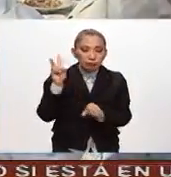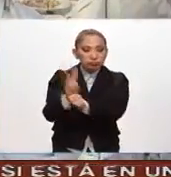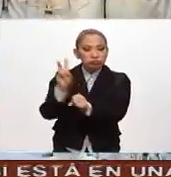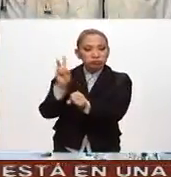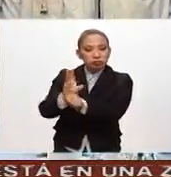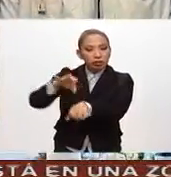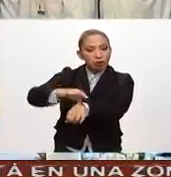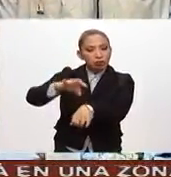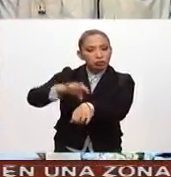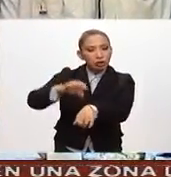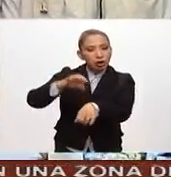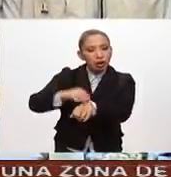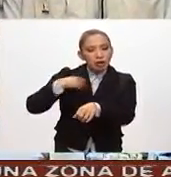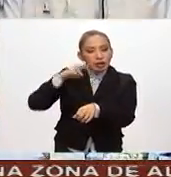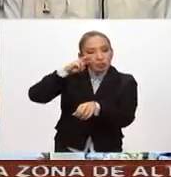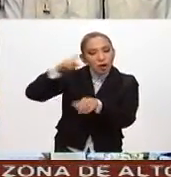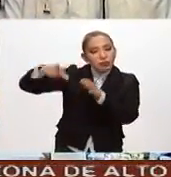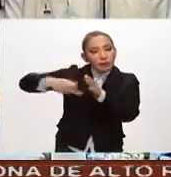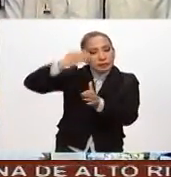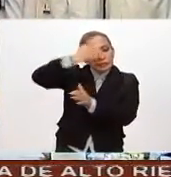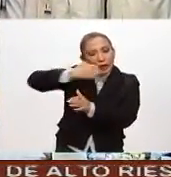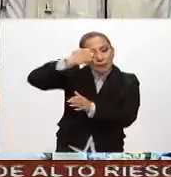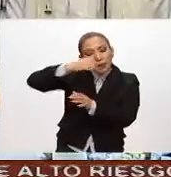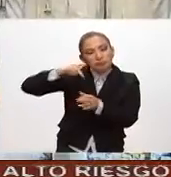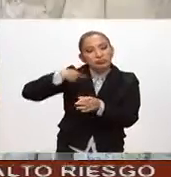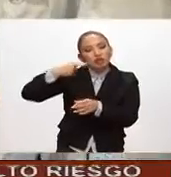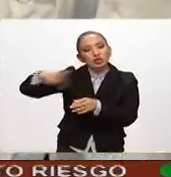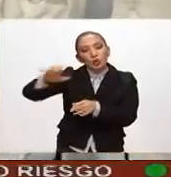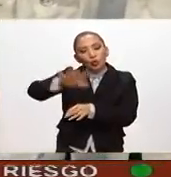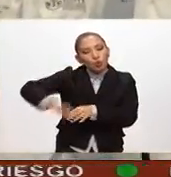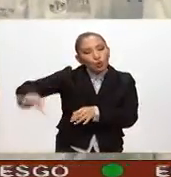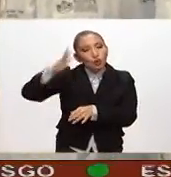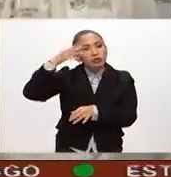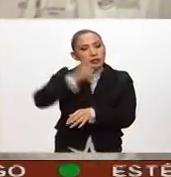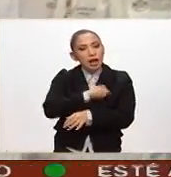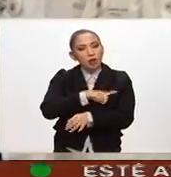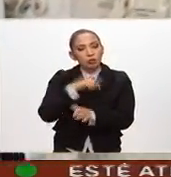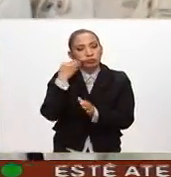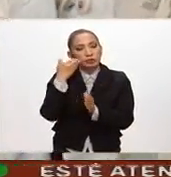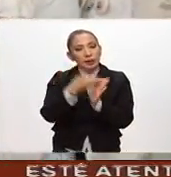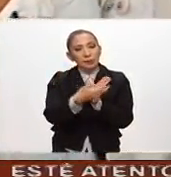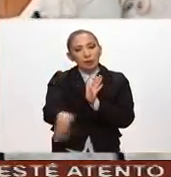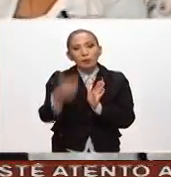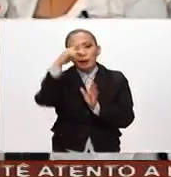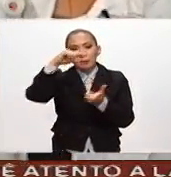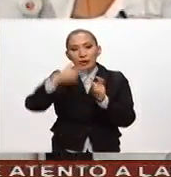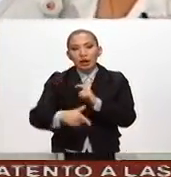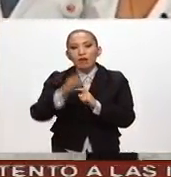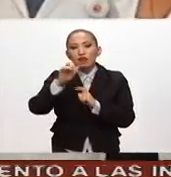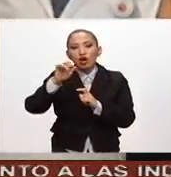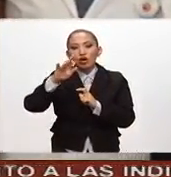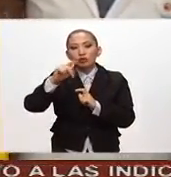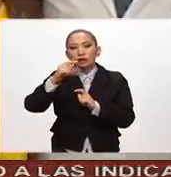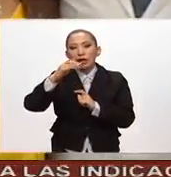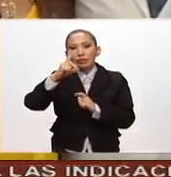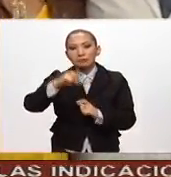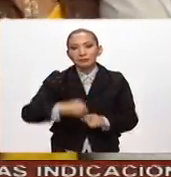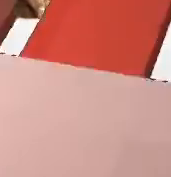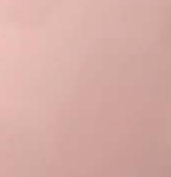vigilancia médica y resonancias para monitorear su estado a largo plazo. Para México al Día, Flor Hurtado.